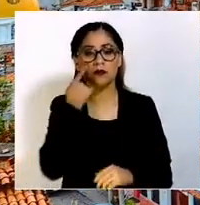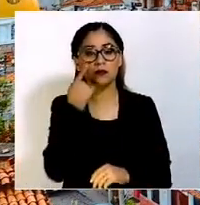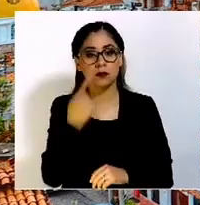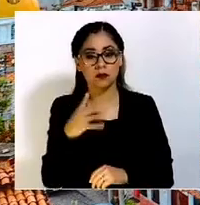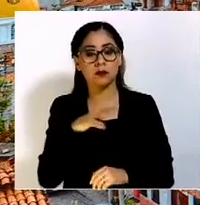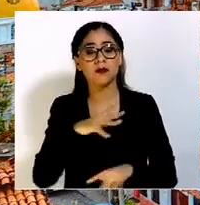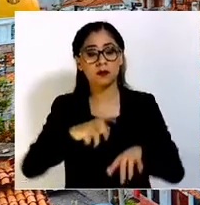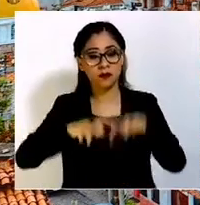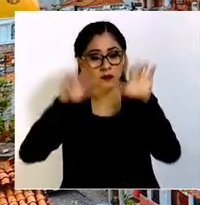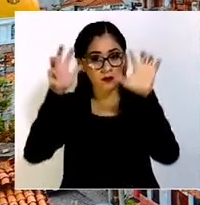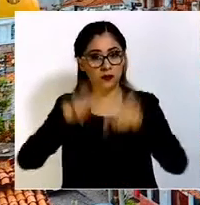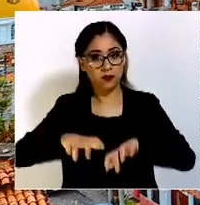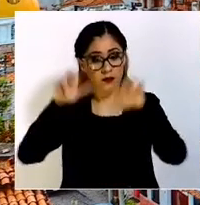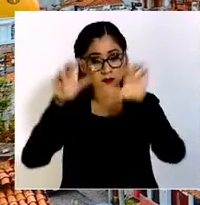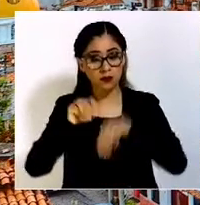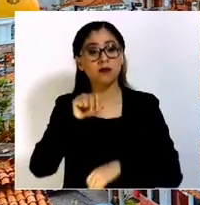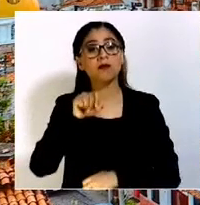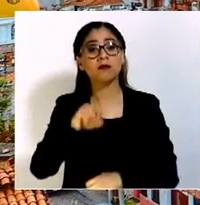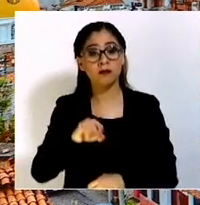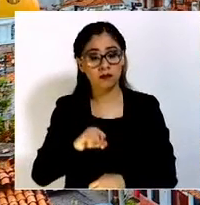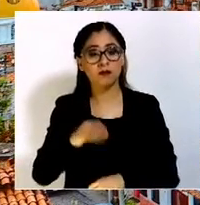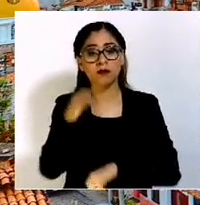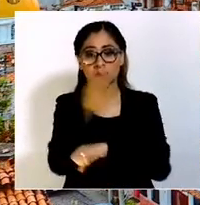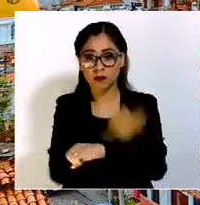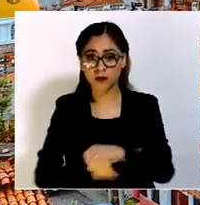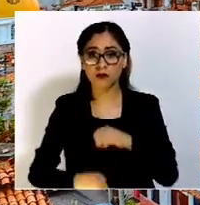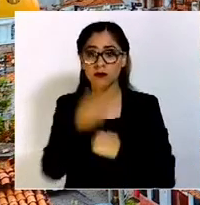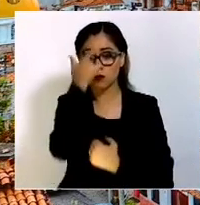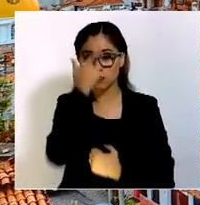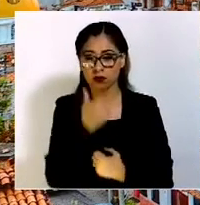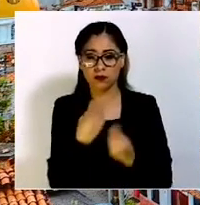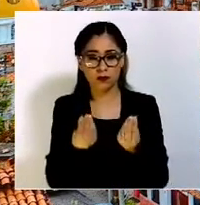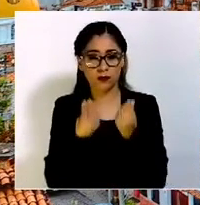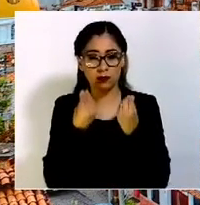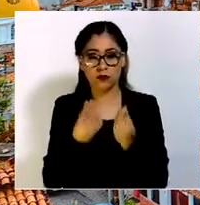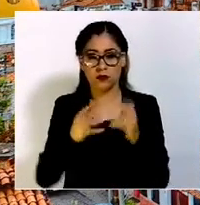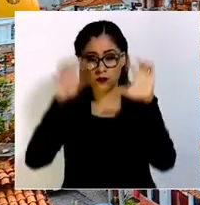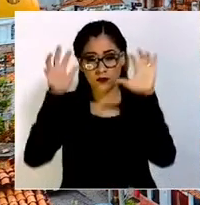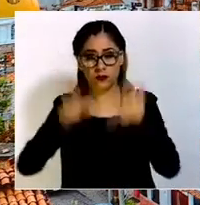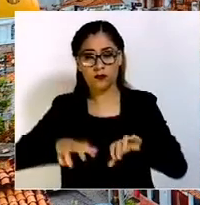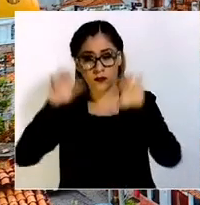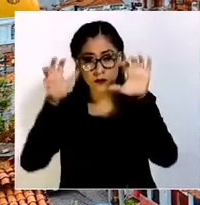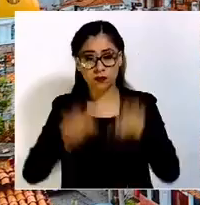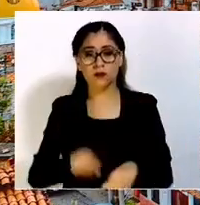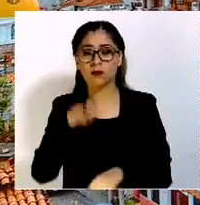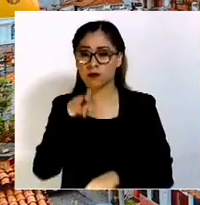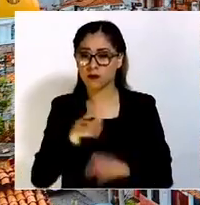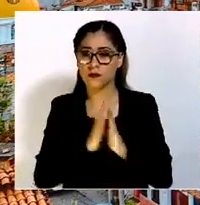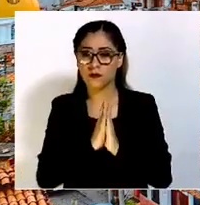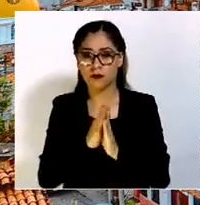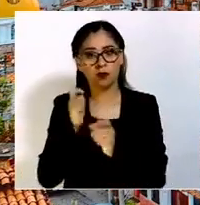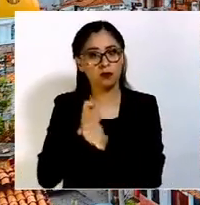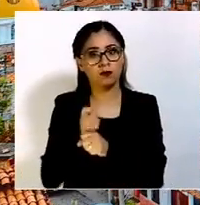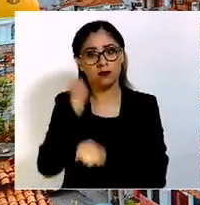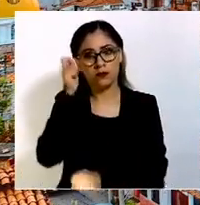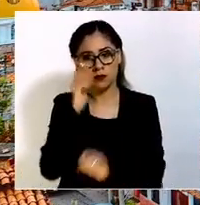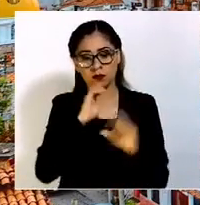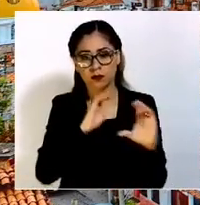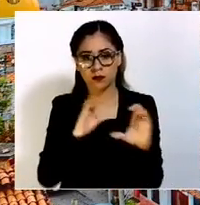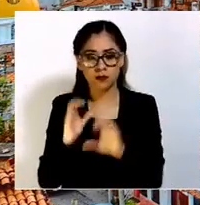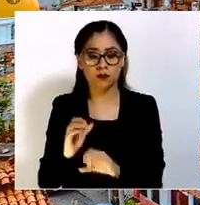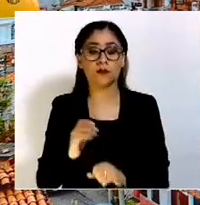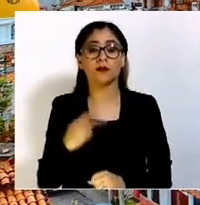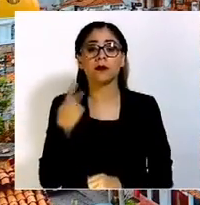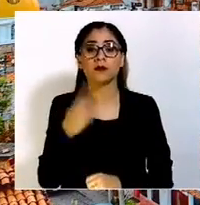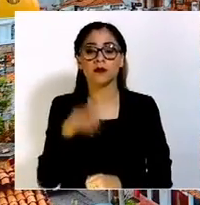lluvia, no se va a escapar. Por la tarde y por la noche, para que le digo, no suelte su paraguas. La temperatura más alta allá en